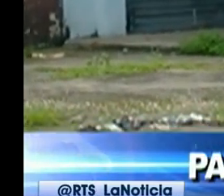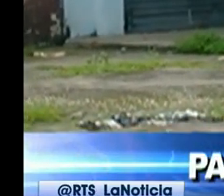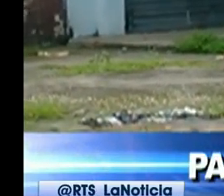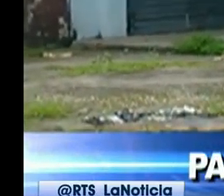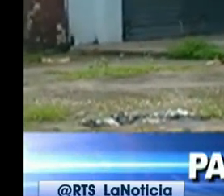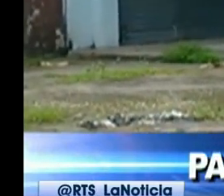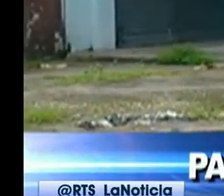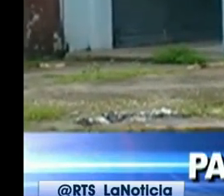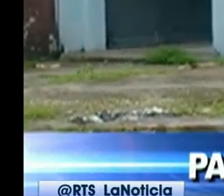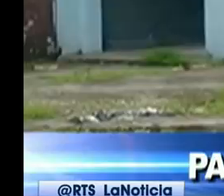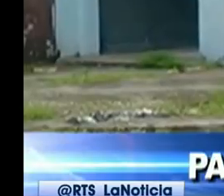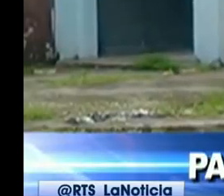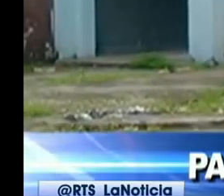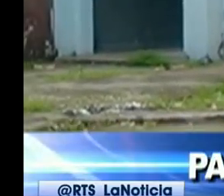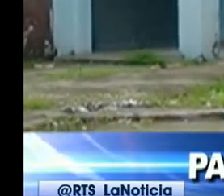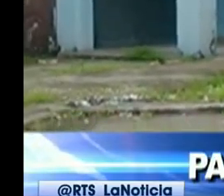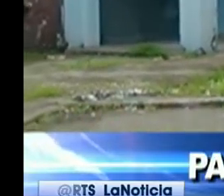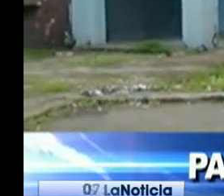peatonal.